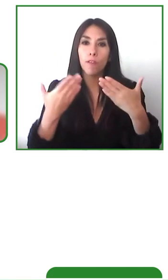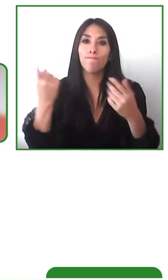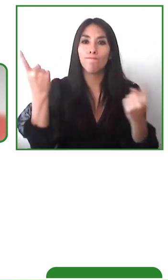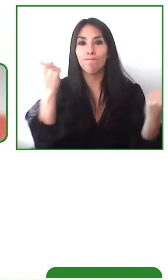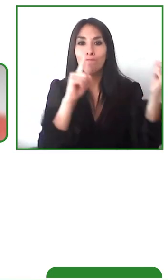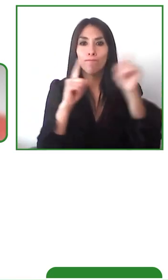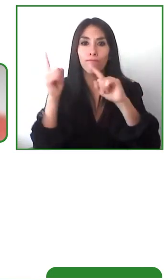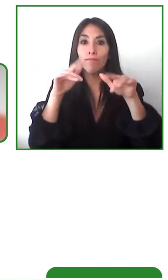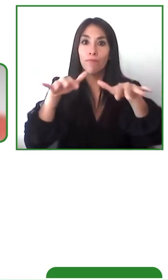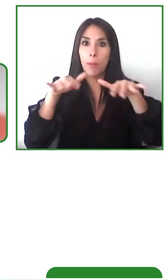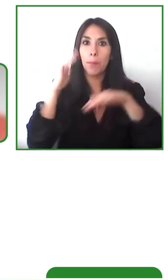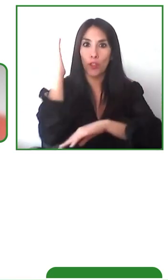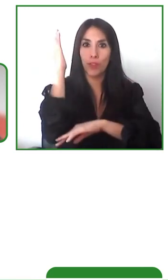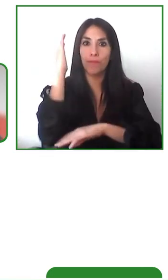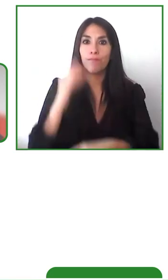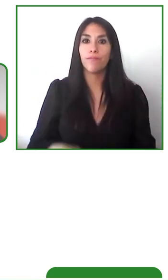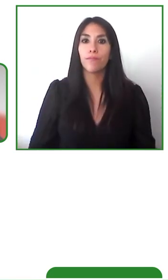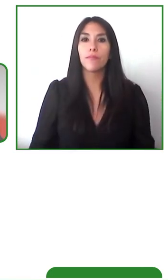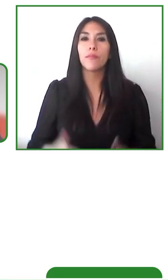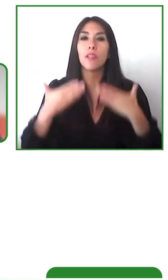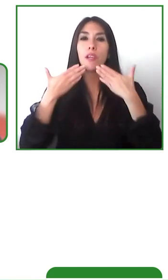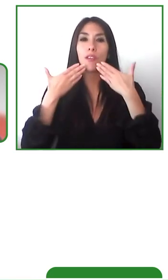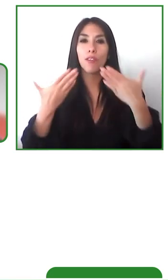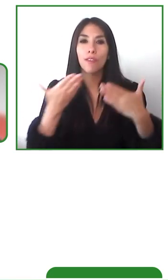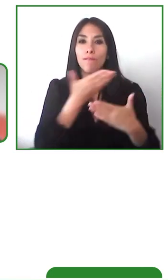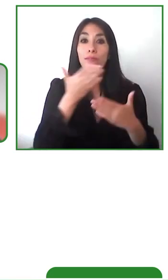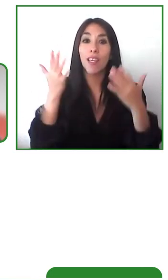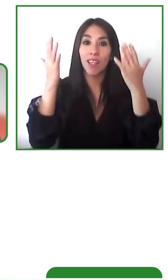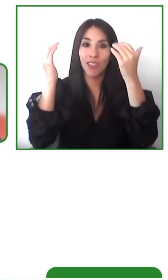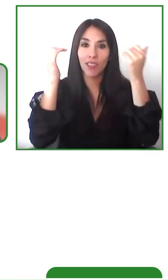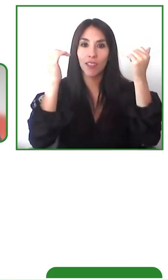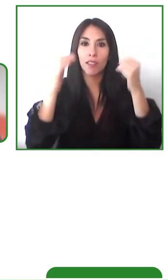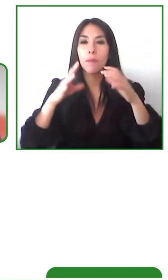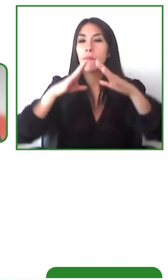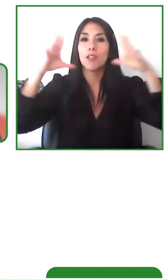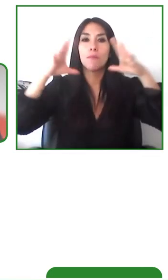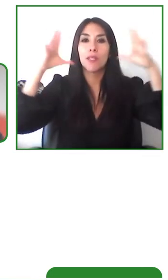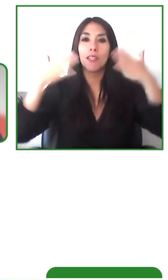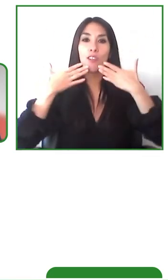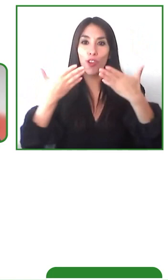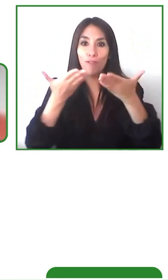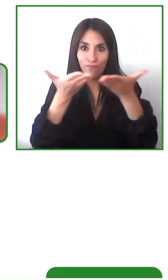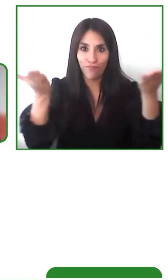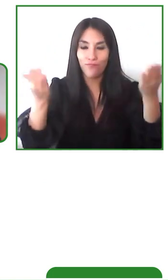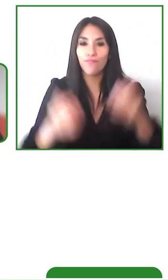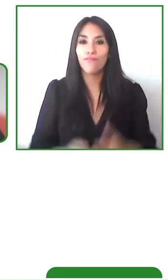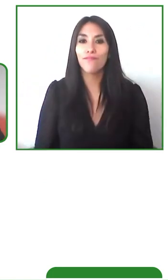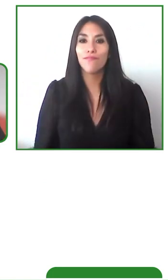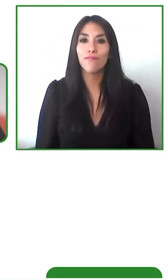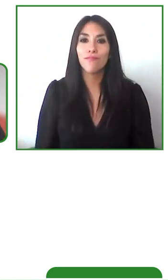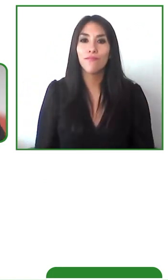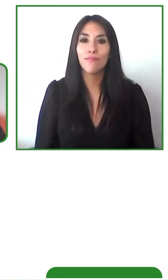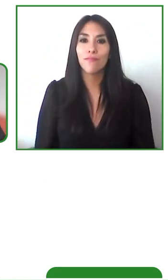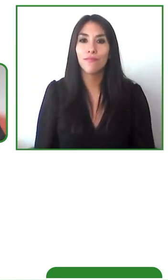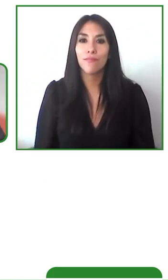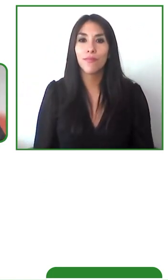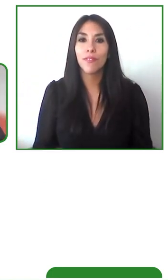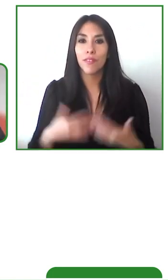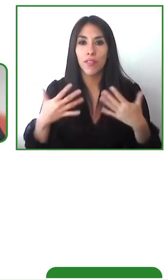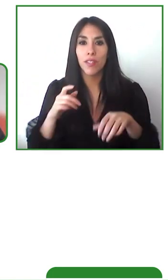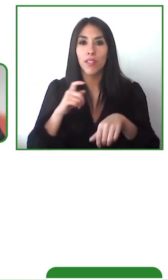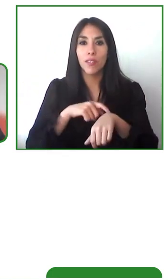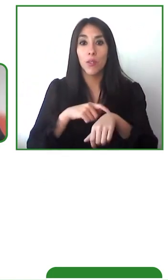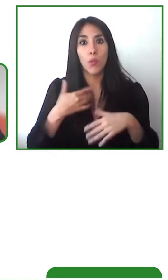Gracias a vosotros. Gracias. Muchas gracias a ustedes por permitirnos este espacio maravilloso para todos. Muchas gracias.